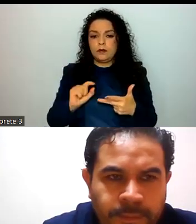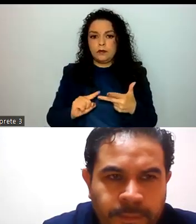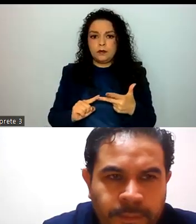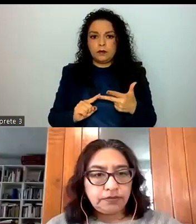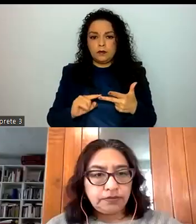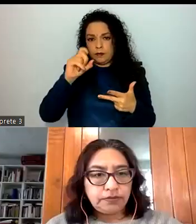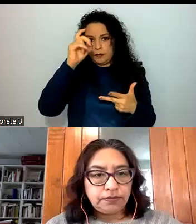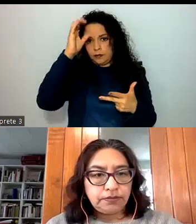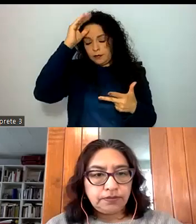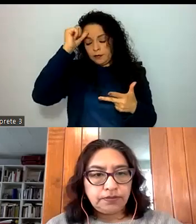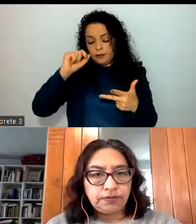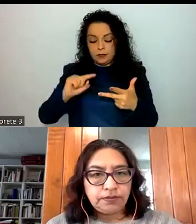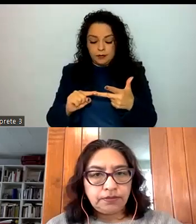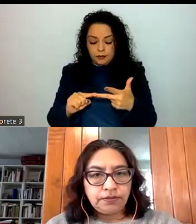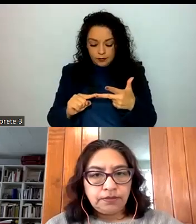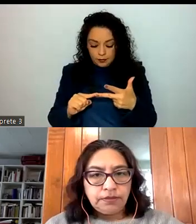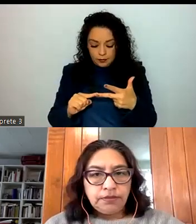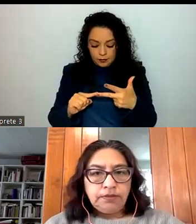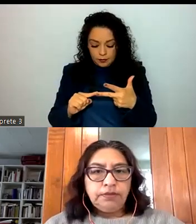A favor.